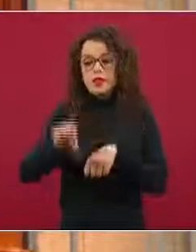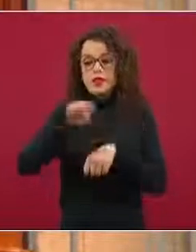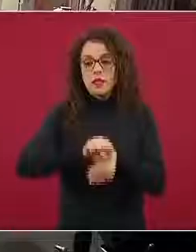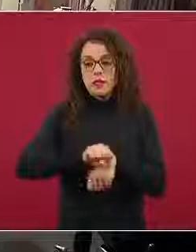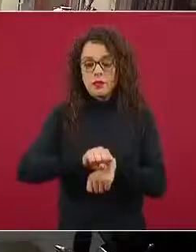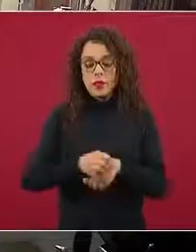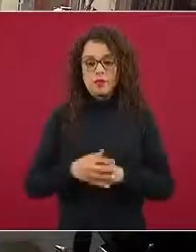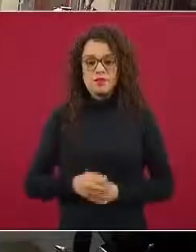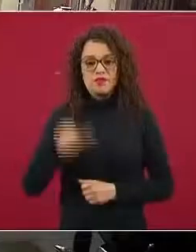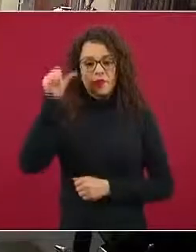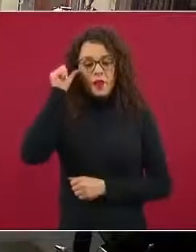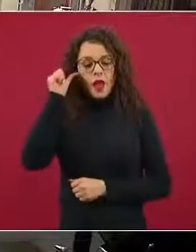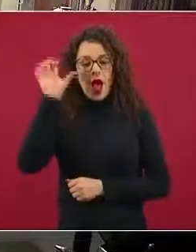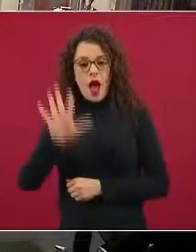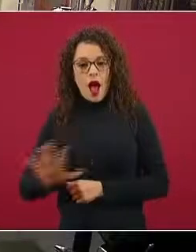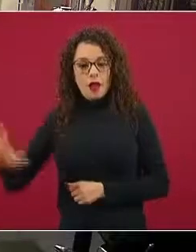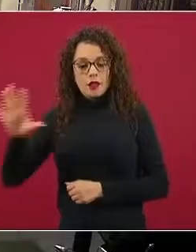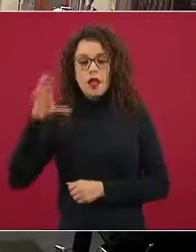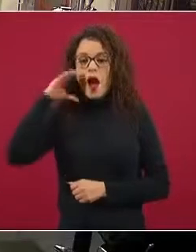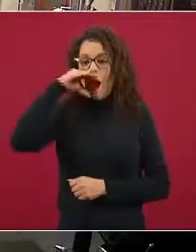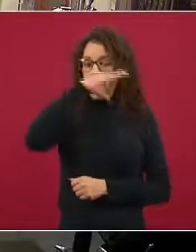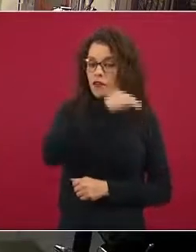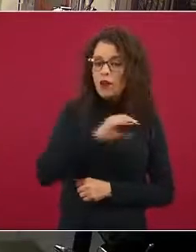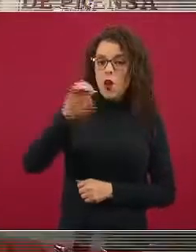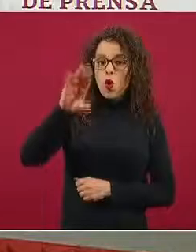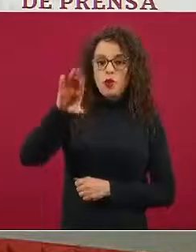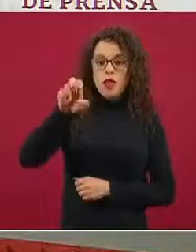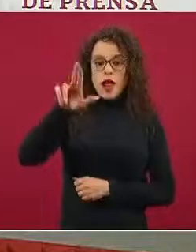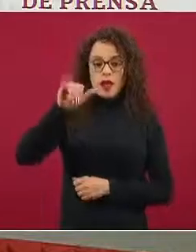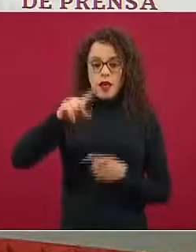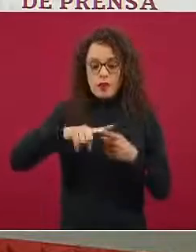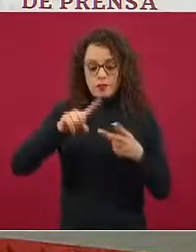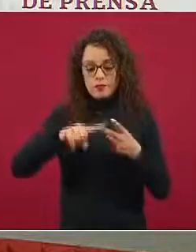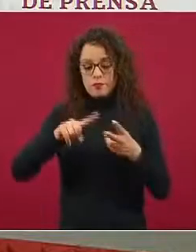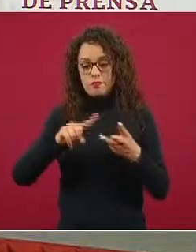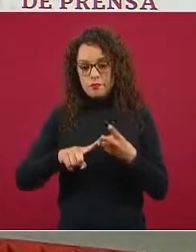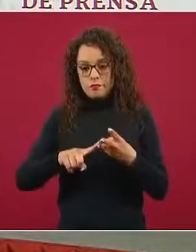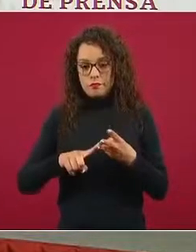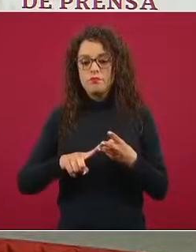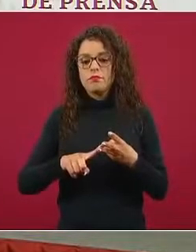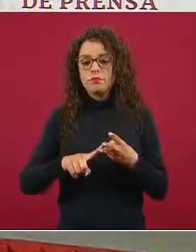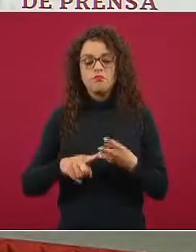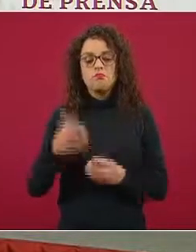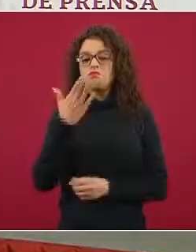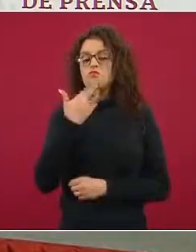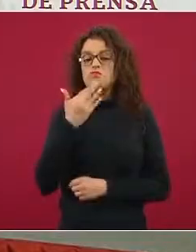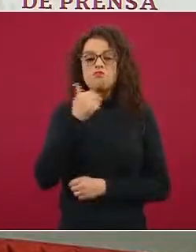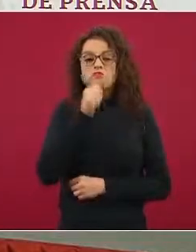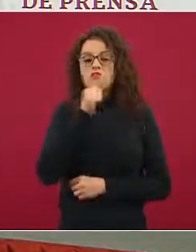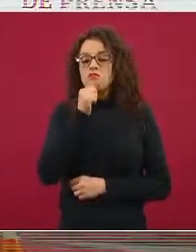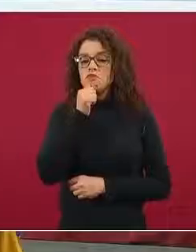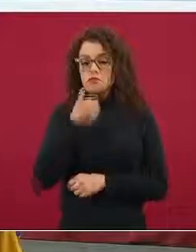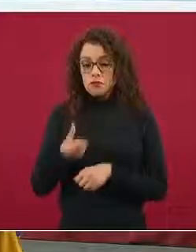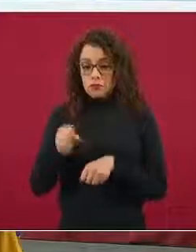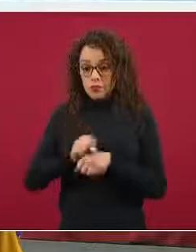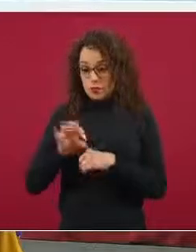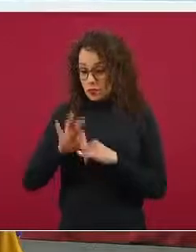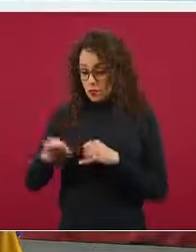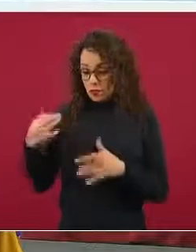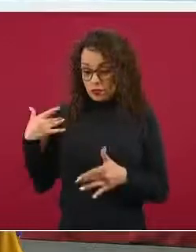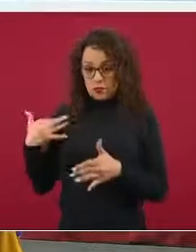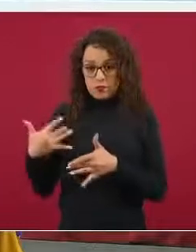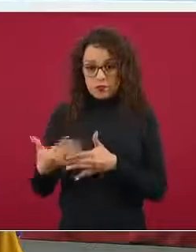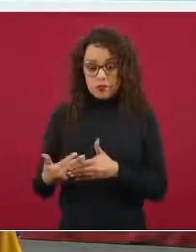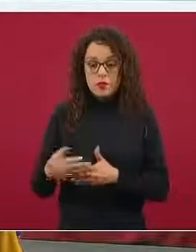Asia, África y Oceanía todavía con comportamientos muy basales, sin evidencia en las últimas semanas de que esto